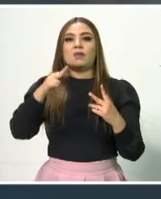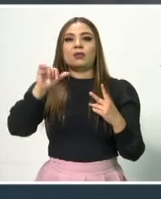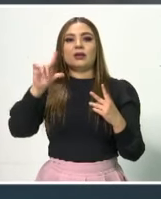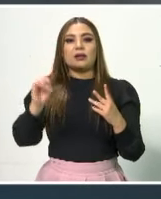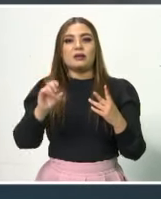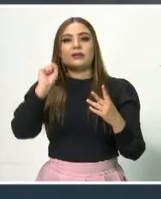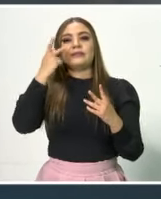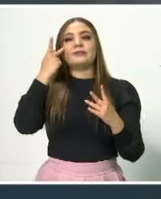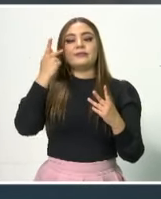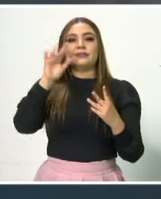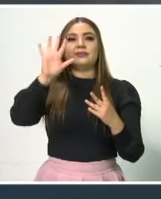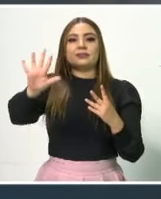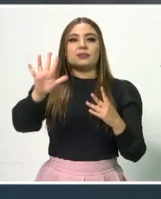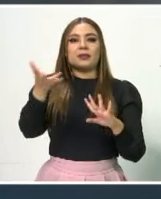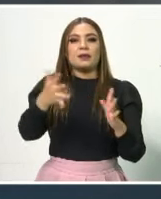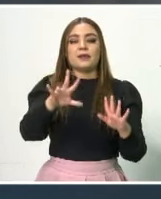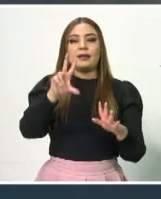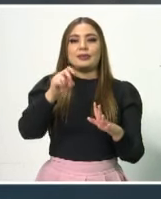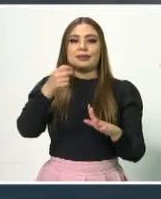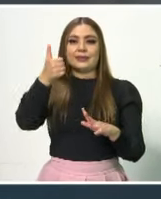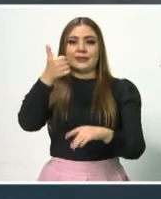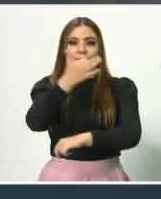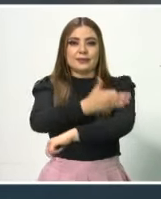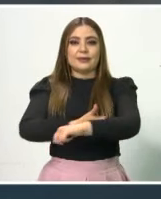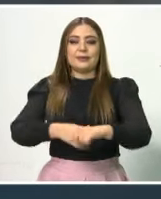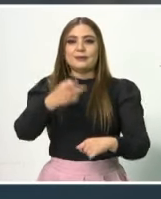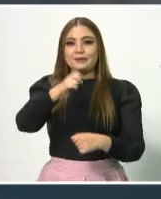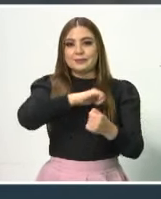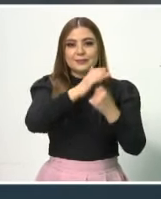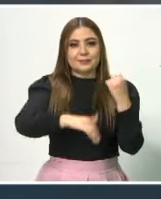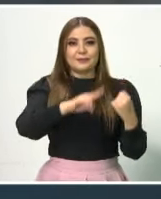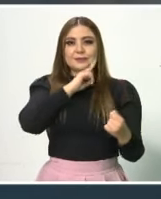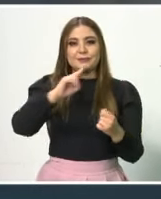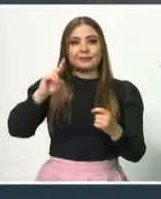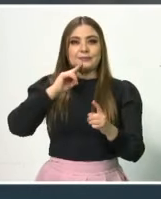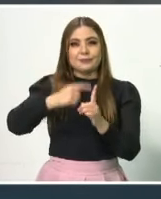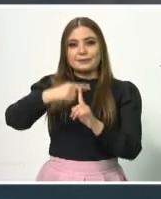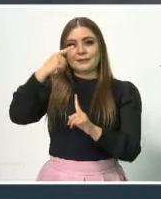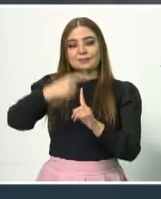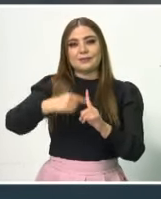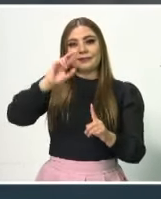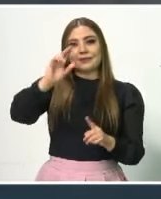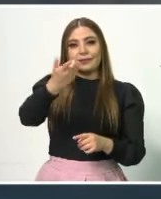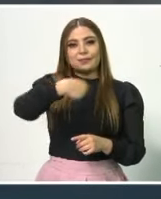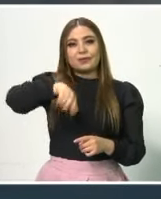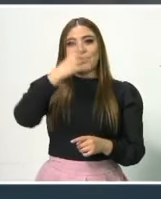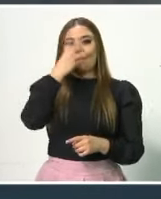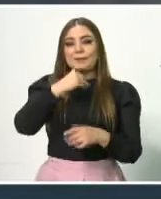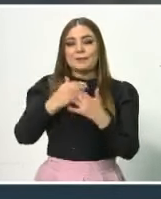Madero reportaremos 36 por la tarde. Hasta aquí los detalles del pronóstico del tiempo. Que tengan muy bonita mañana.